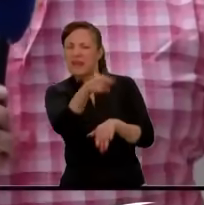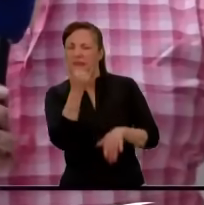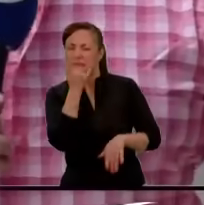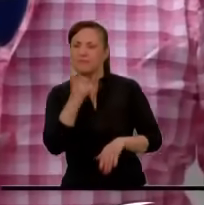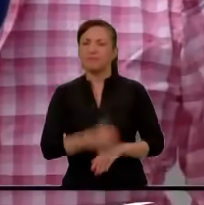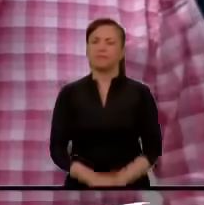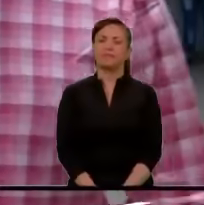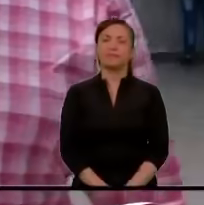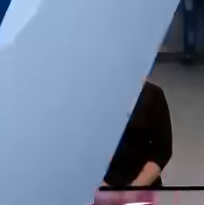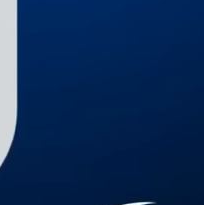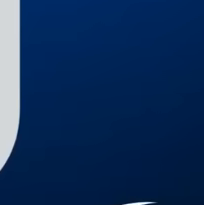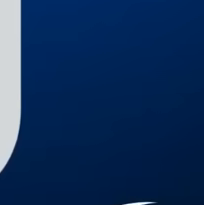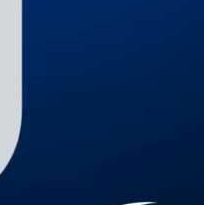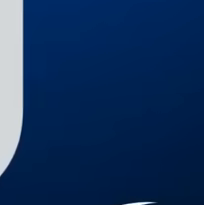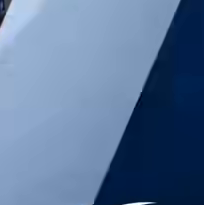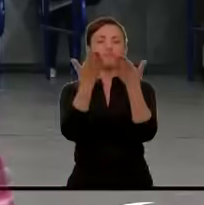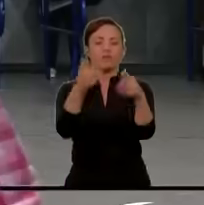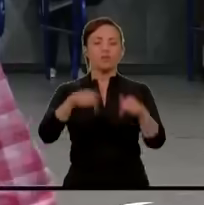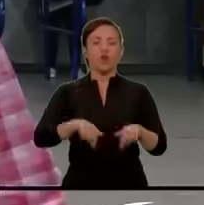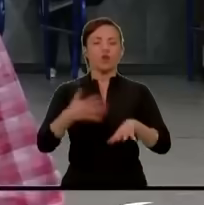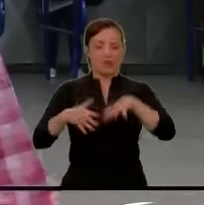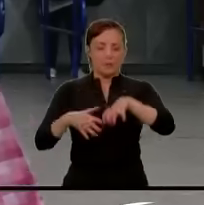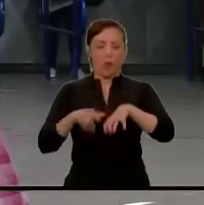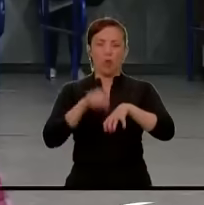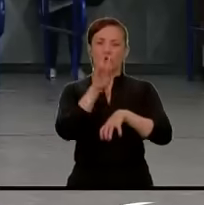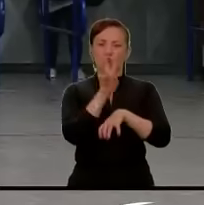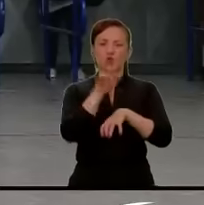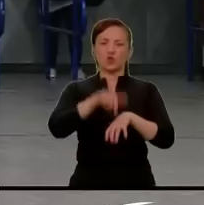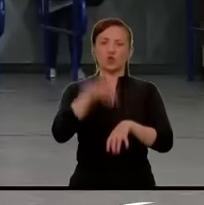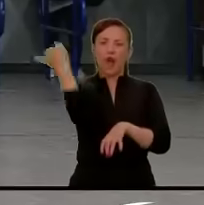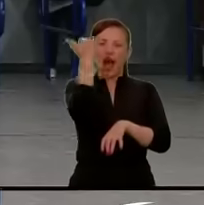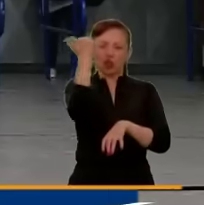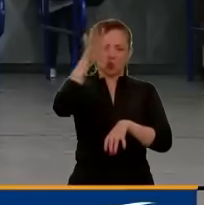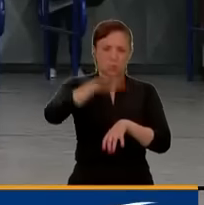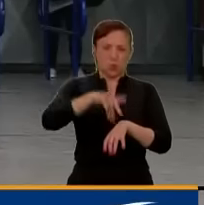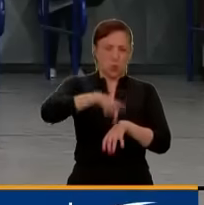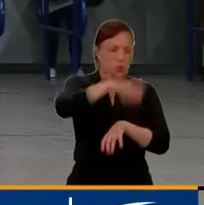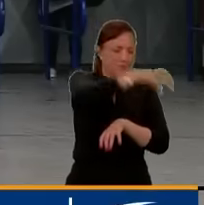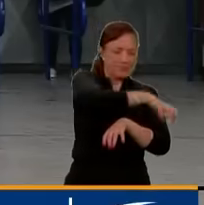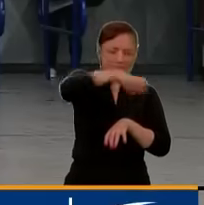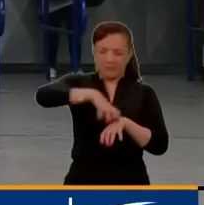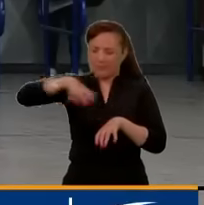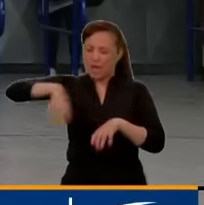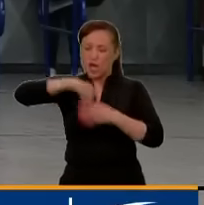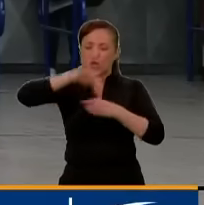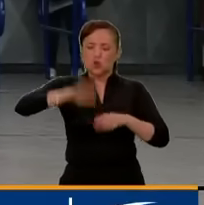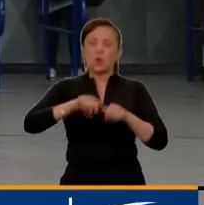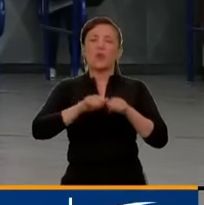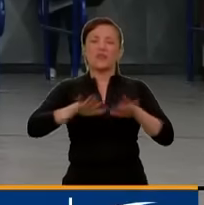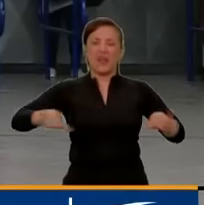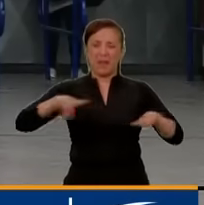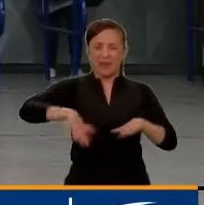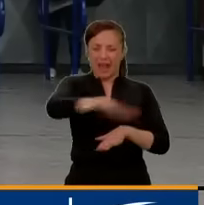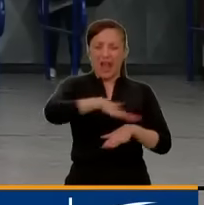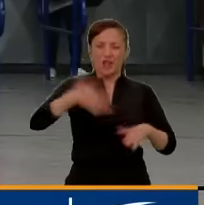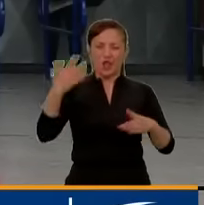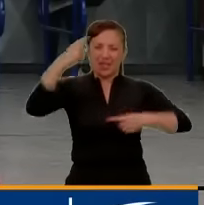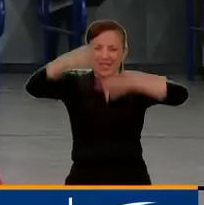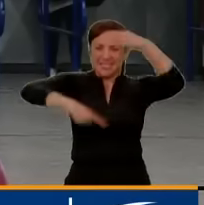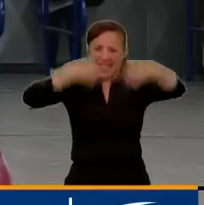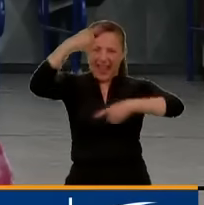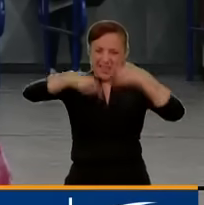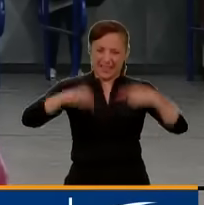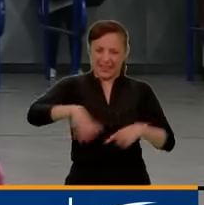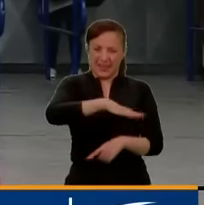Pues mire, yo la saludo desde acá, desde el módulo 2, el módulo azul del terminal El Salitre, donde, como usted dice, pues